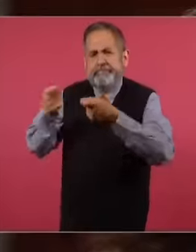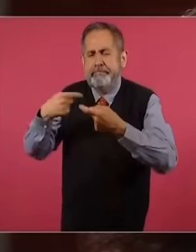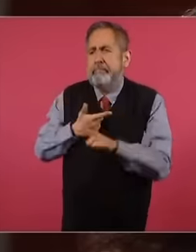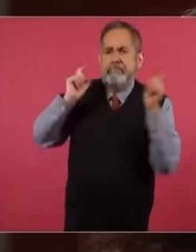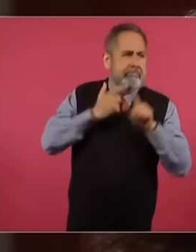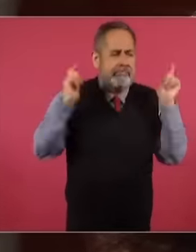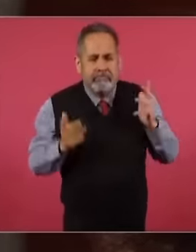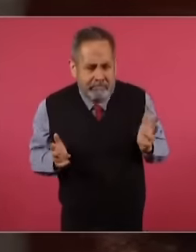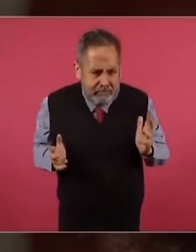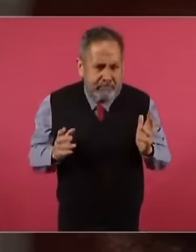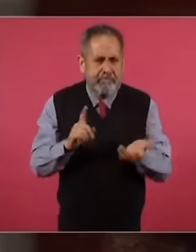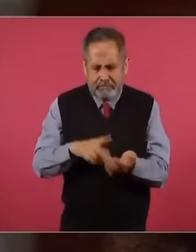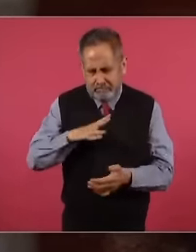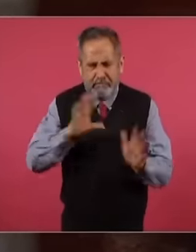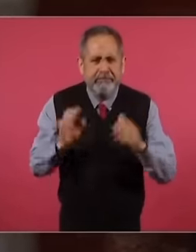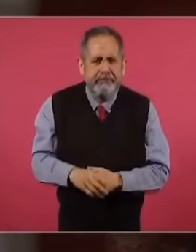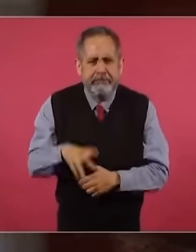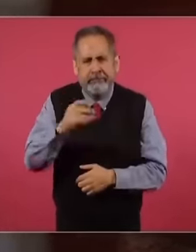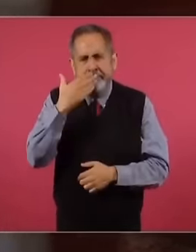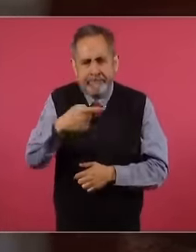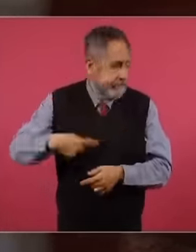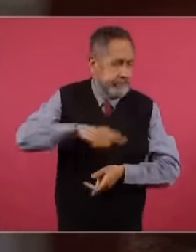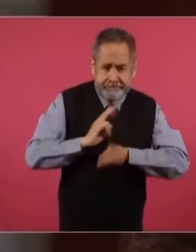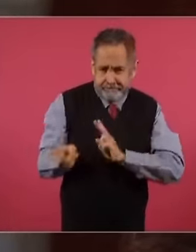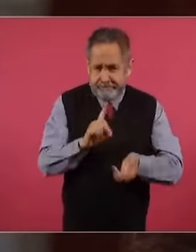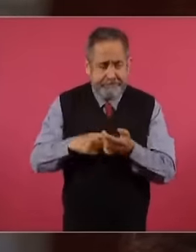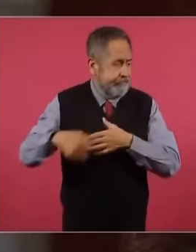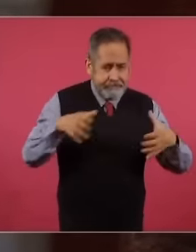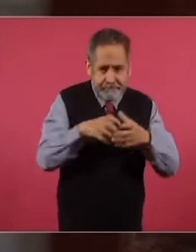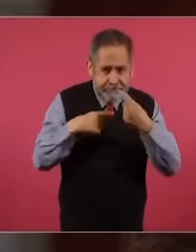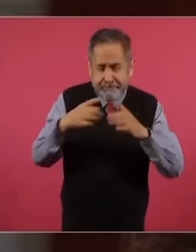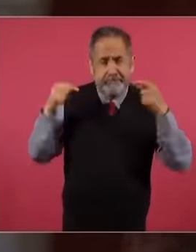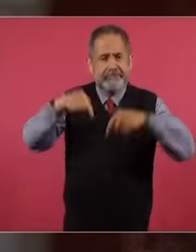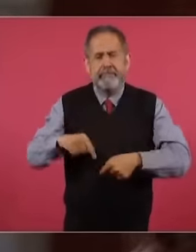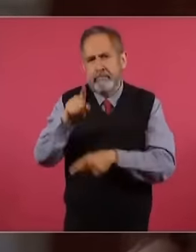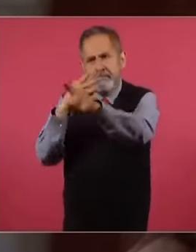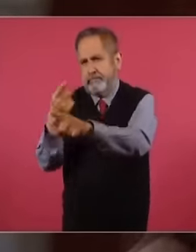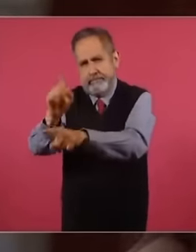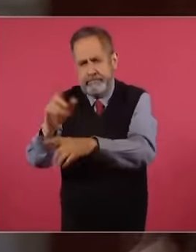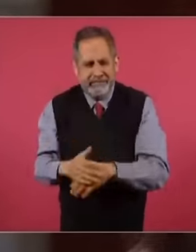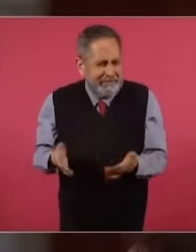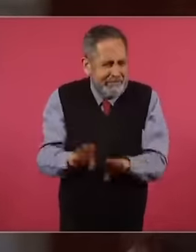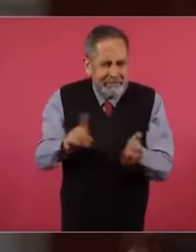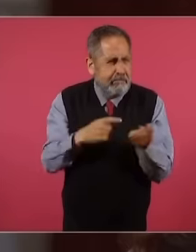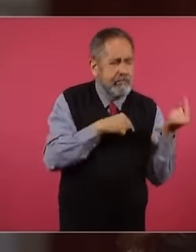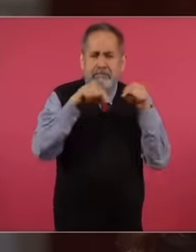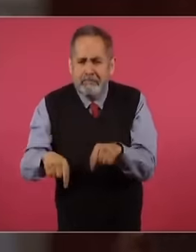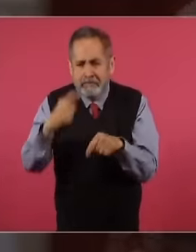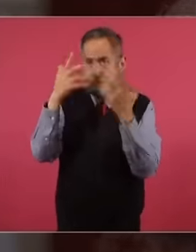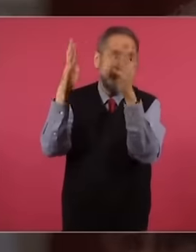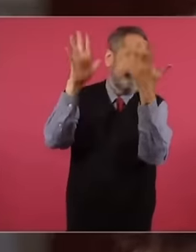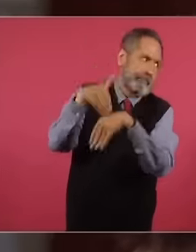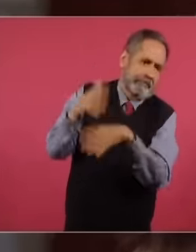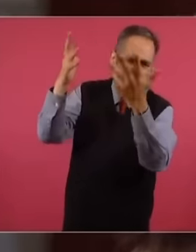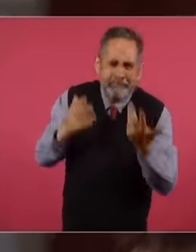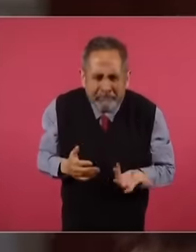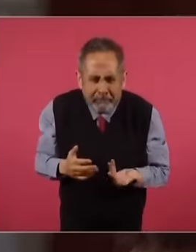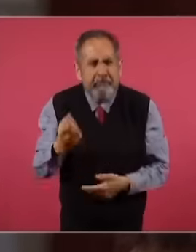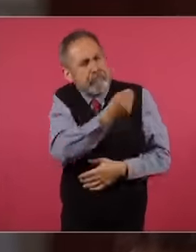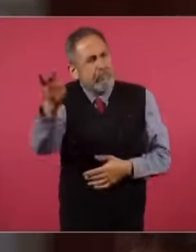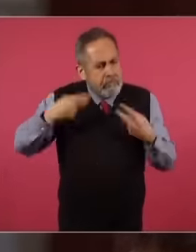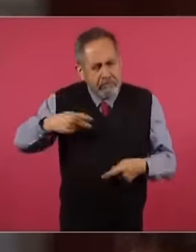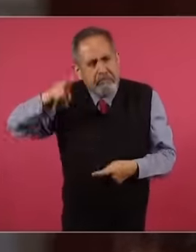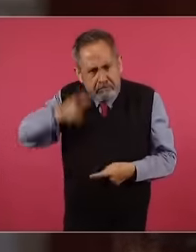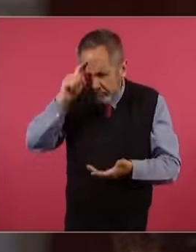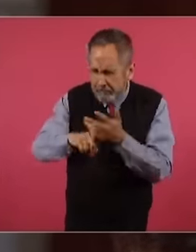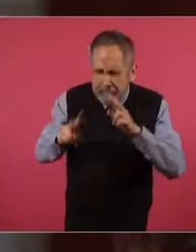usted. Entonces, eso sí no es correcto, lo platicamos varios de los que estuvimos aquí en ese foro, o sea, porque decían, ¿cómo es posible que nos trajeron a aplaudir? Vino gente de verdad,